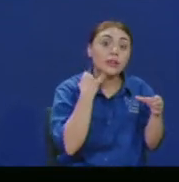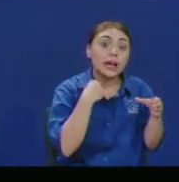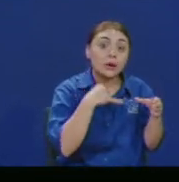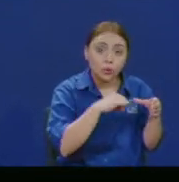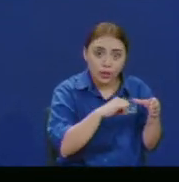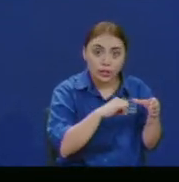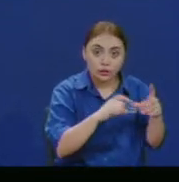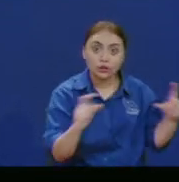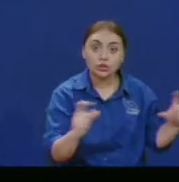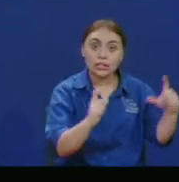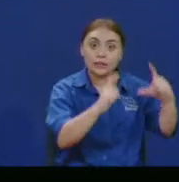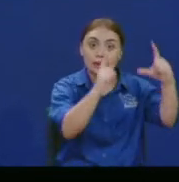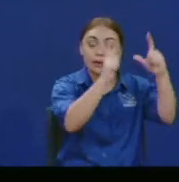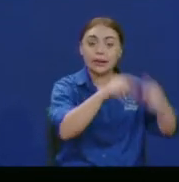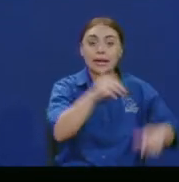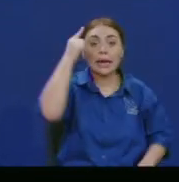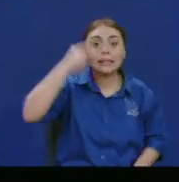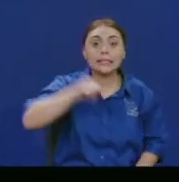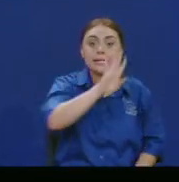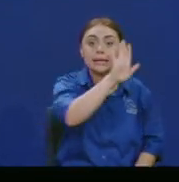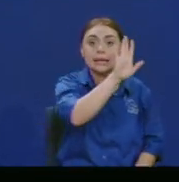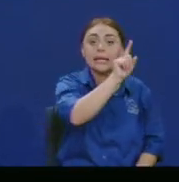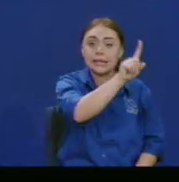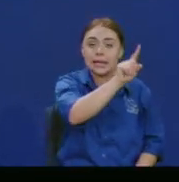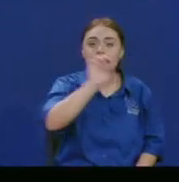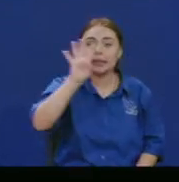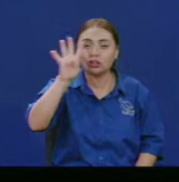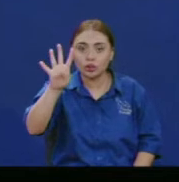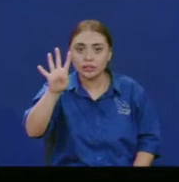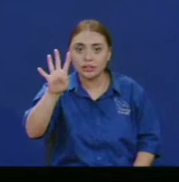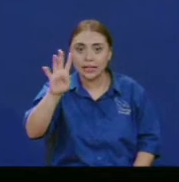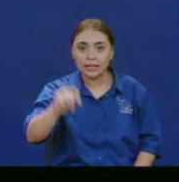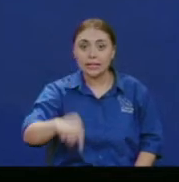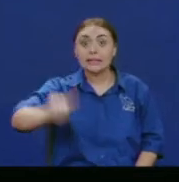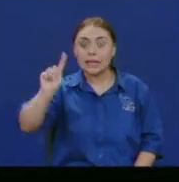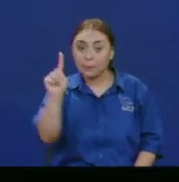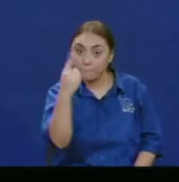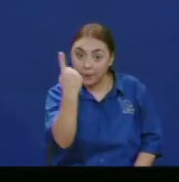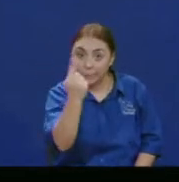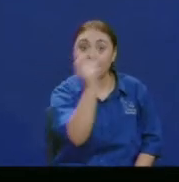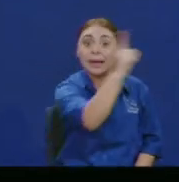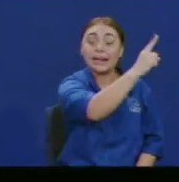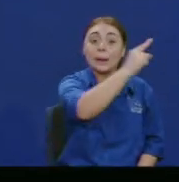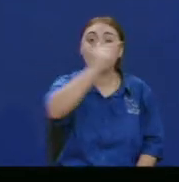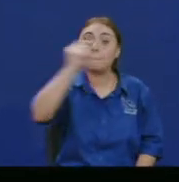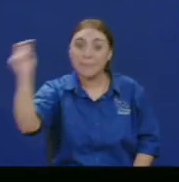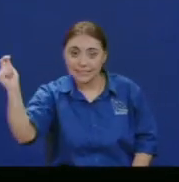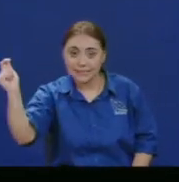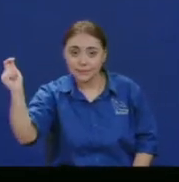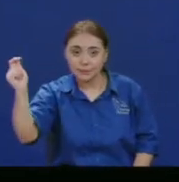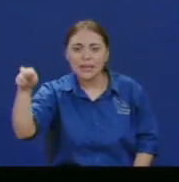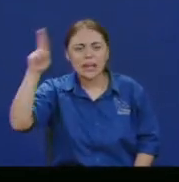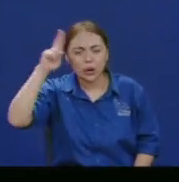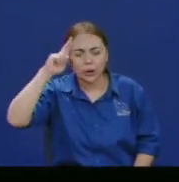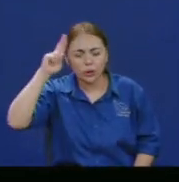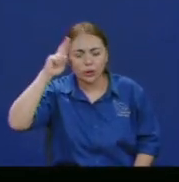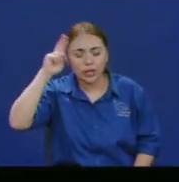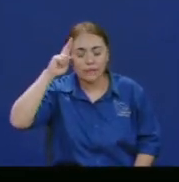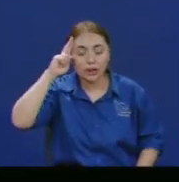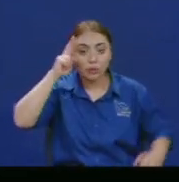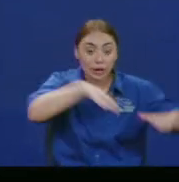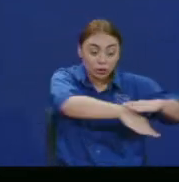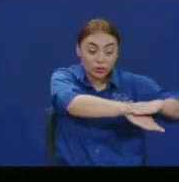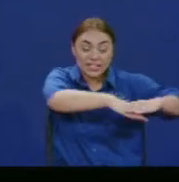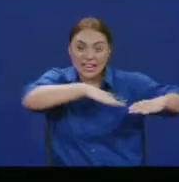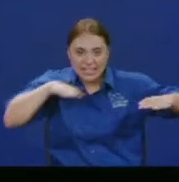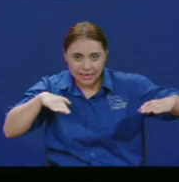mes que el Señor le había dado a los judíos, que era el mes precisamente en que ellos habían salido de Egipto, ¿verdad? Entonces el Señor